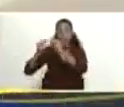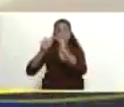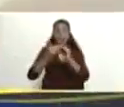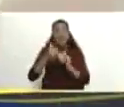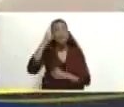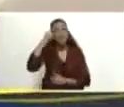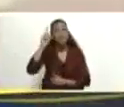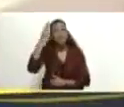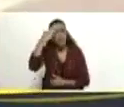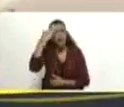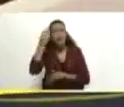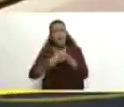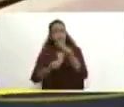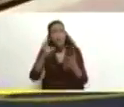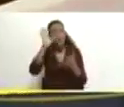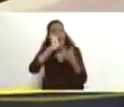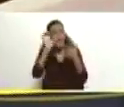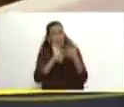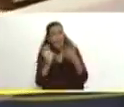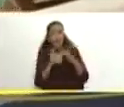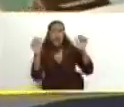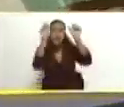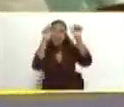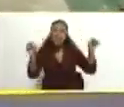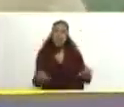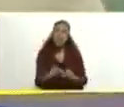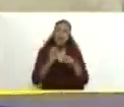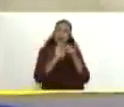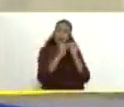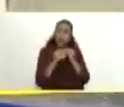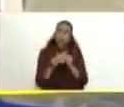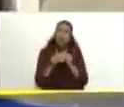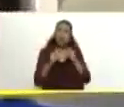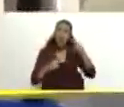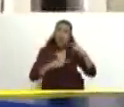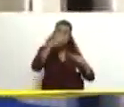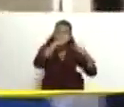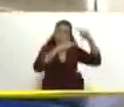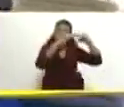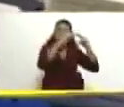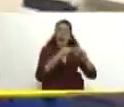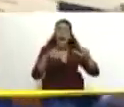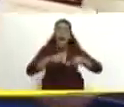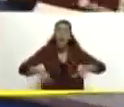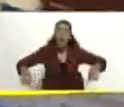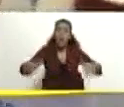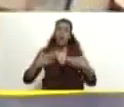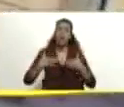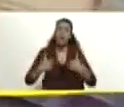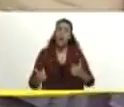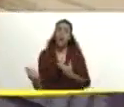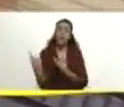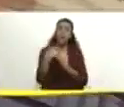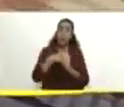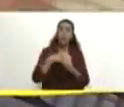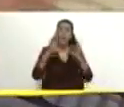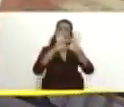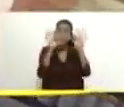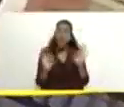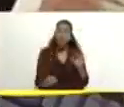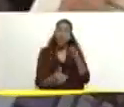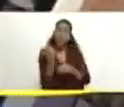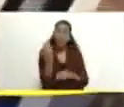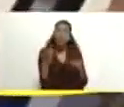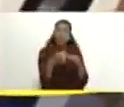presidente, fortalecer lo que es el sistema de recuperación de la infraestructura de Barrio Adentro Salud con la incorporación del método